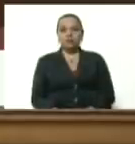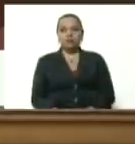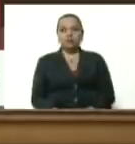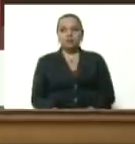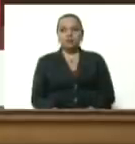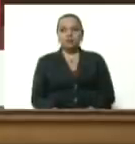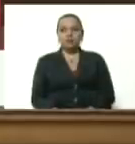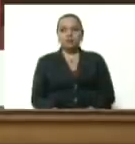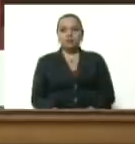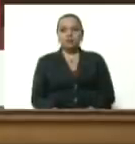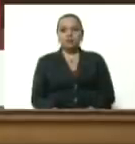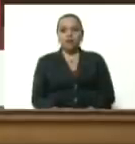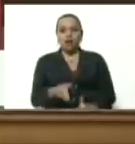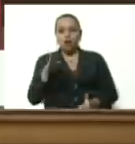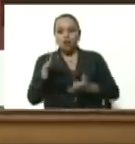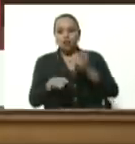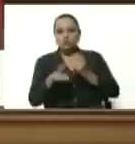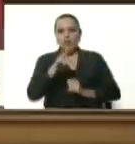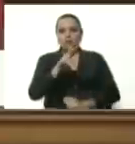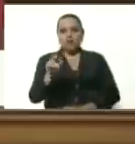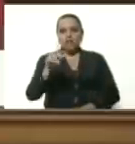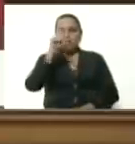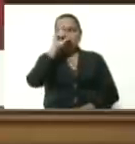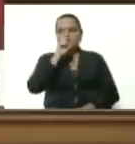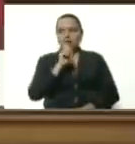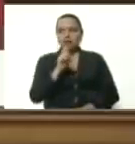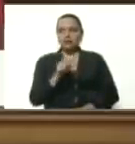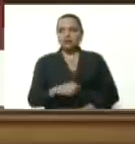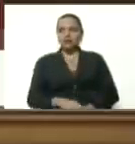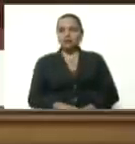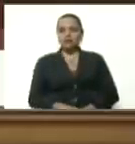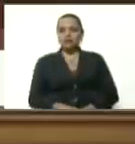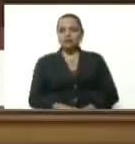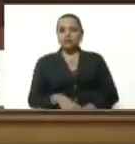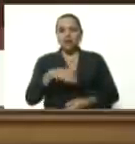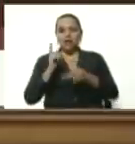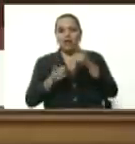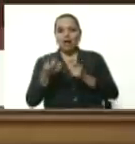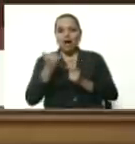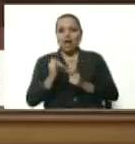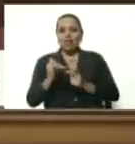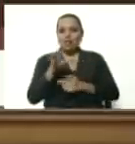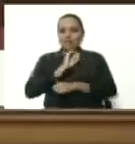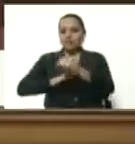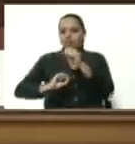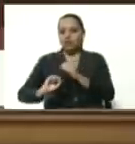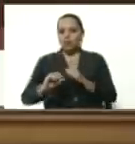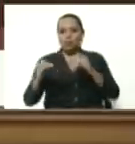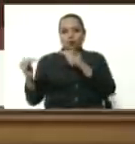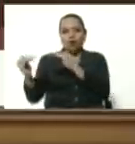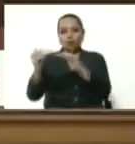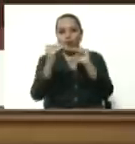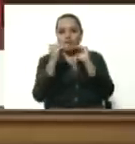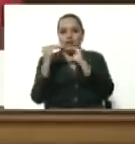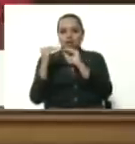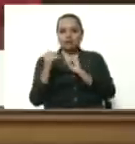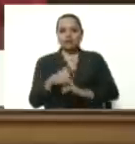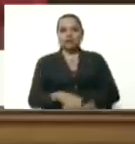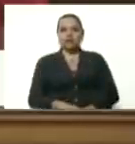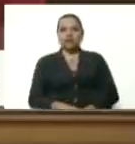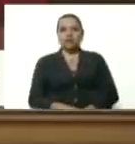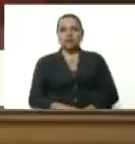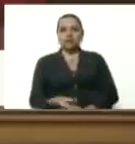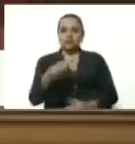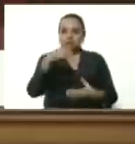En todos estos últimos 20 años, si por algo hemos luchado nosotros, es por la igualdad